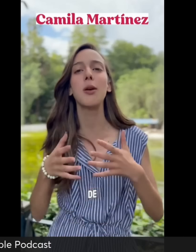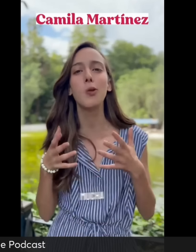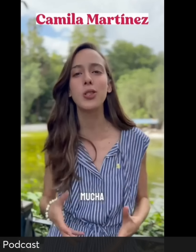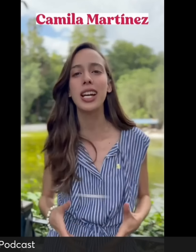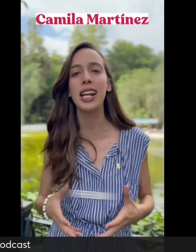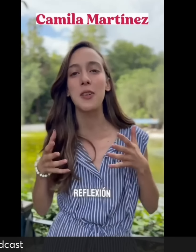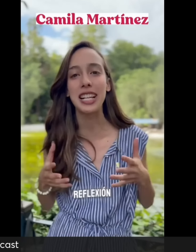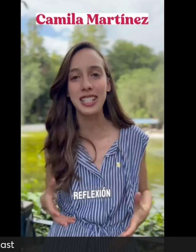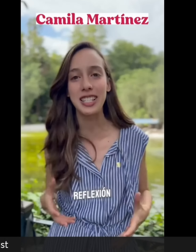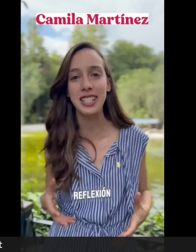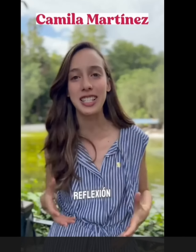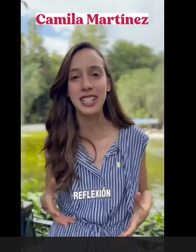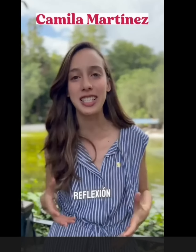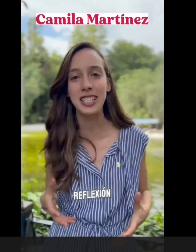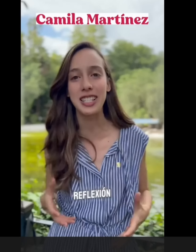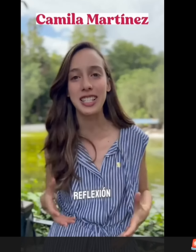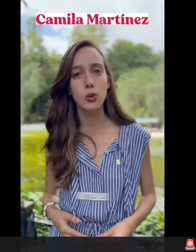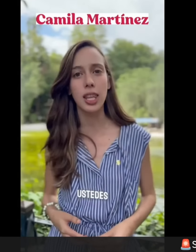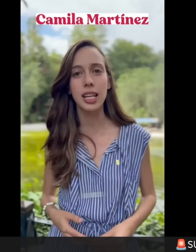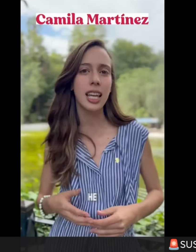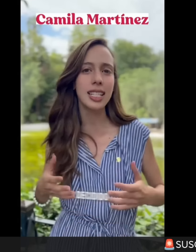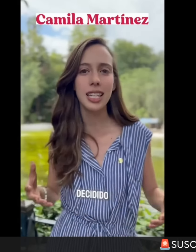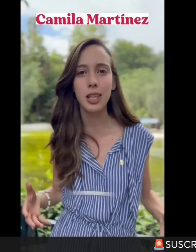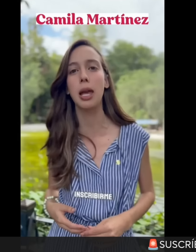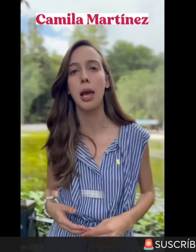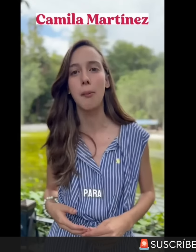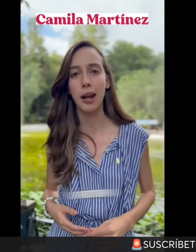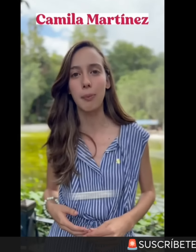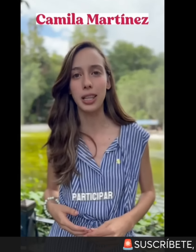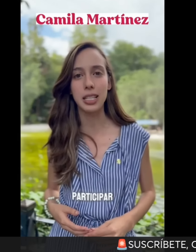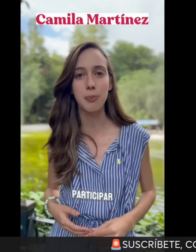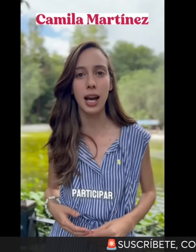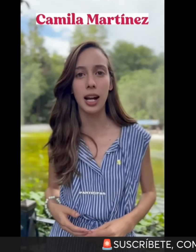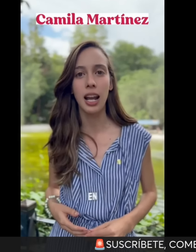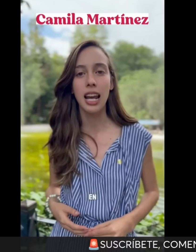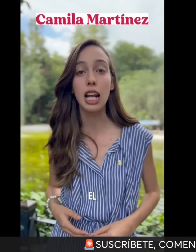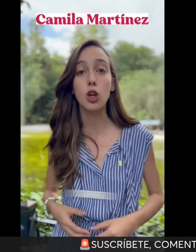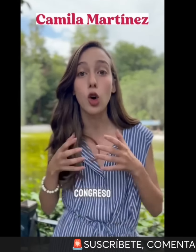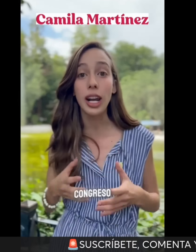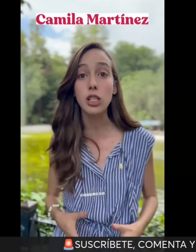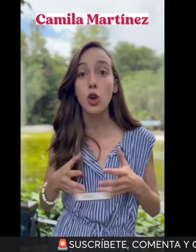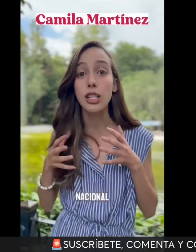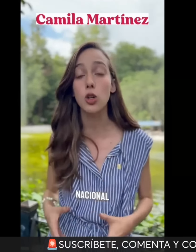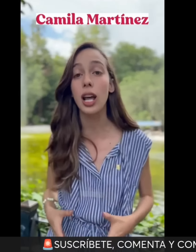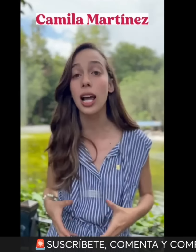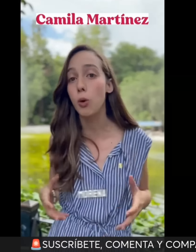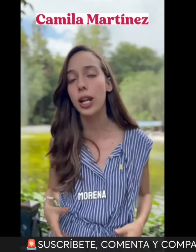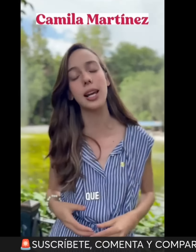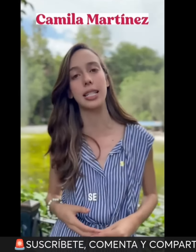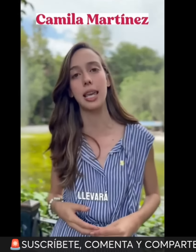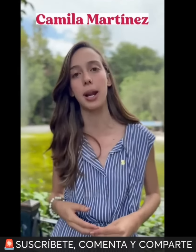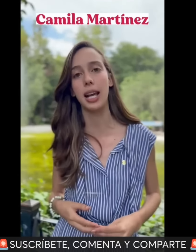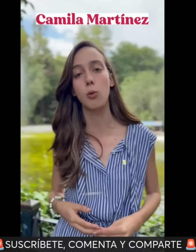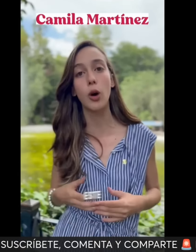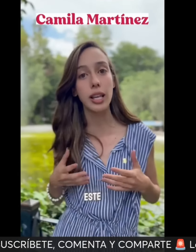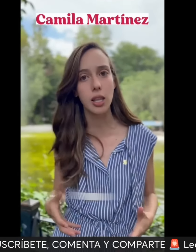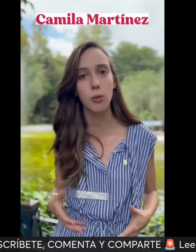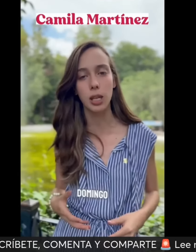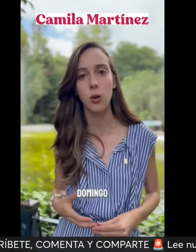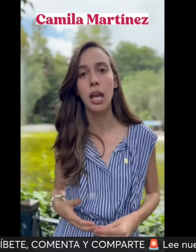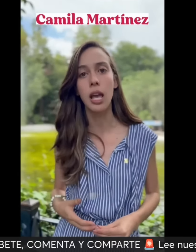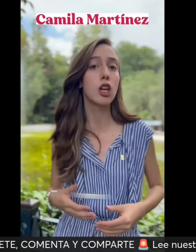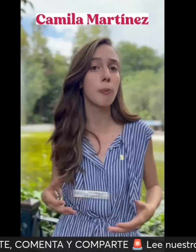hoy quiero compartir con ustedes que he decidido inscribirme para participar en el Congreso Nacional de Morena que se llevará a cabo este